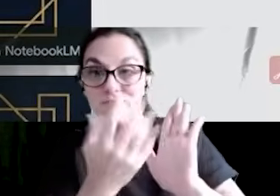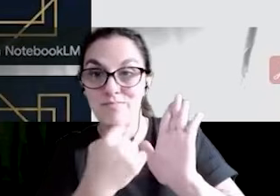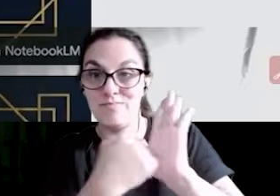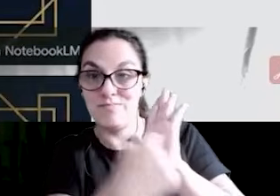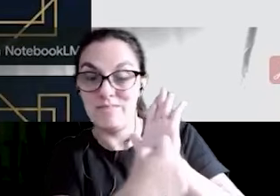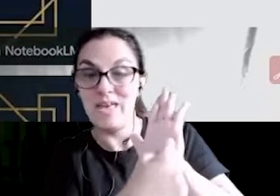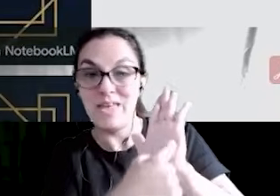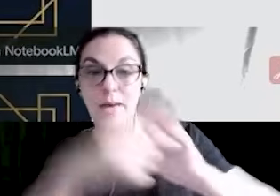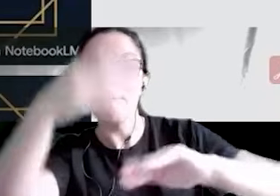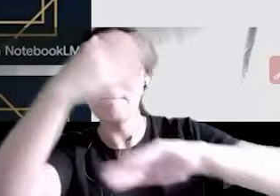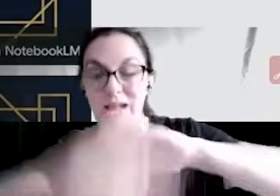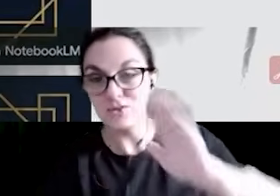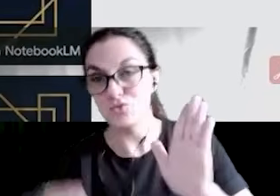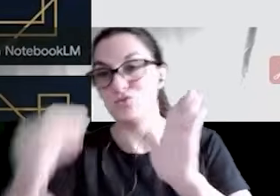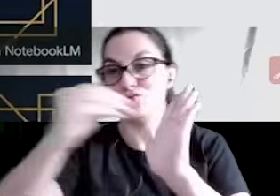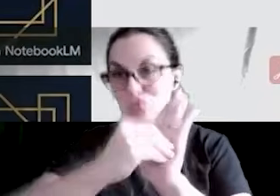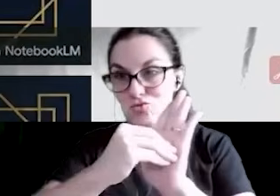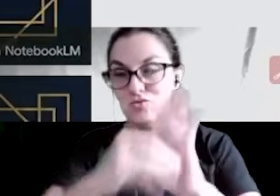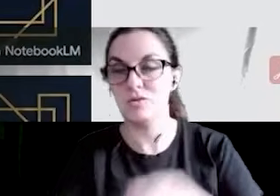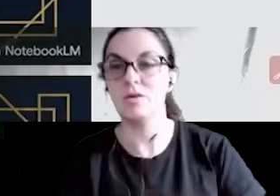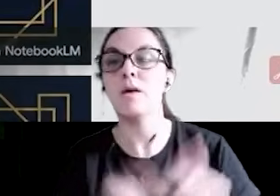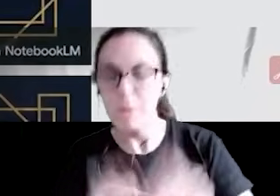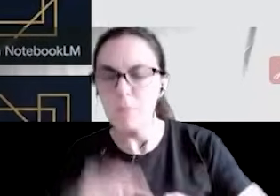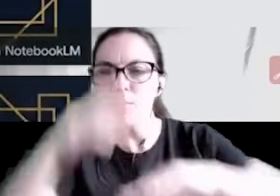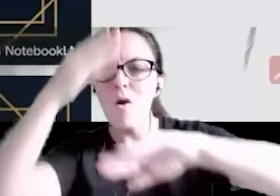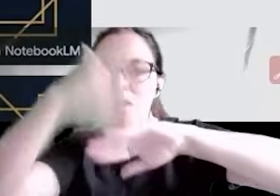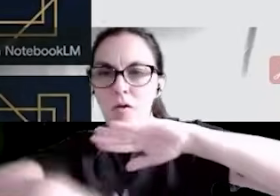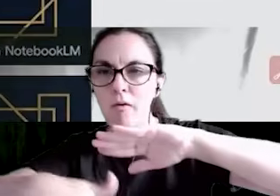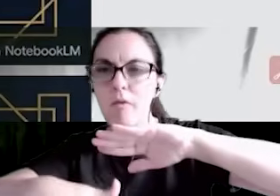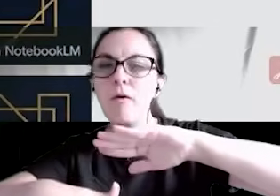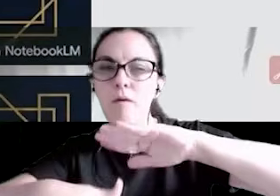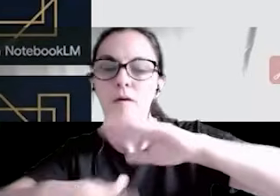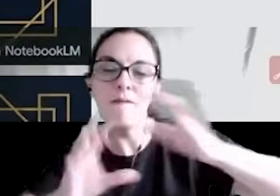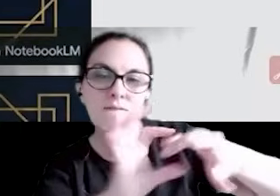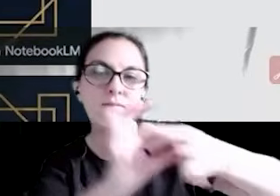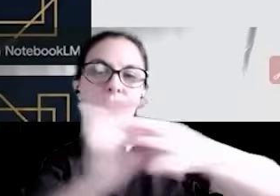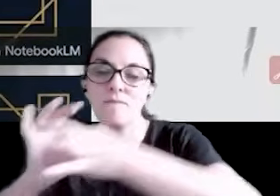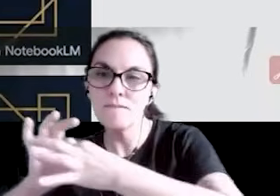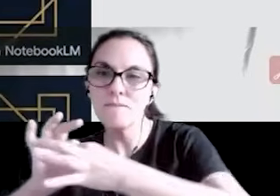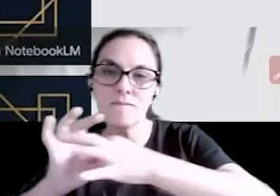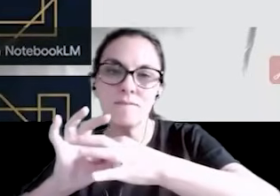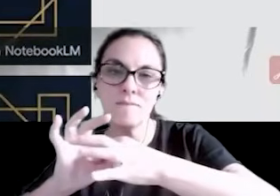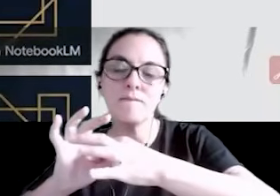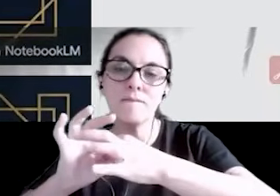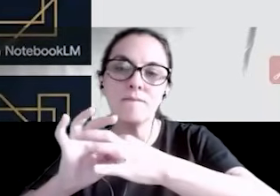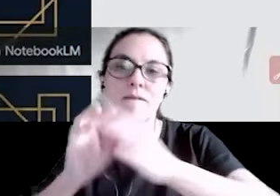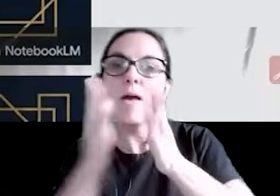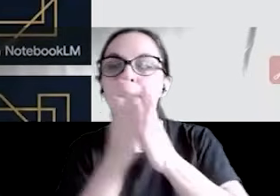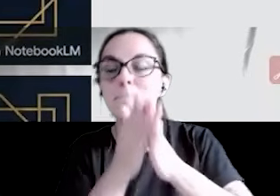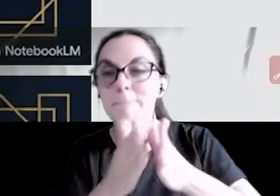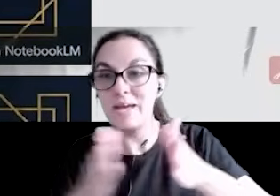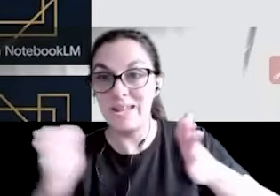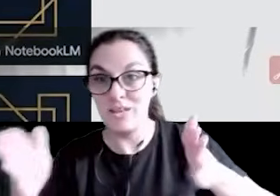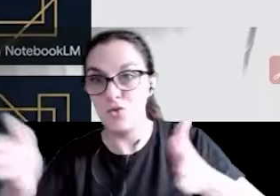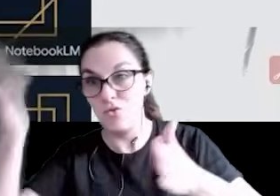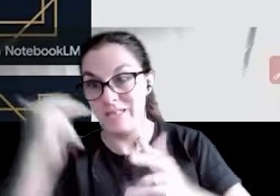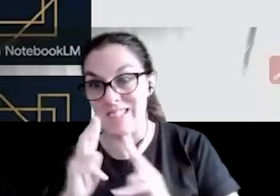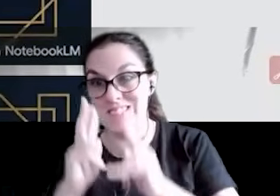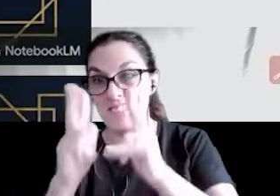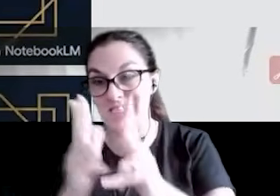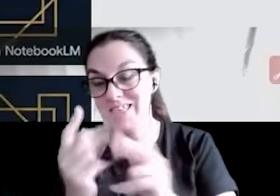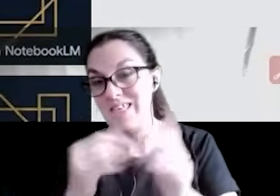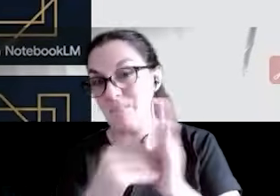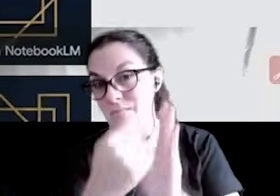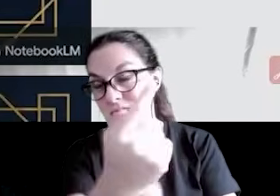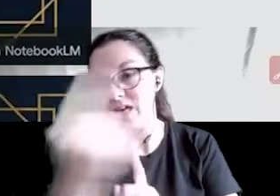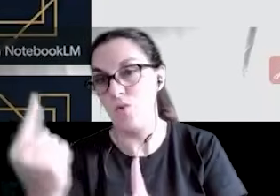plazos. Y estos plazos están vinculados a los segmentos de contribuyentes que hoy mencionamos cuando decíamos que, por